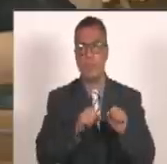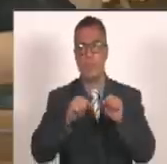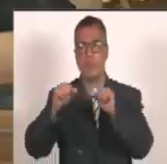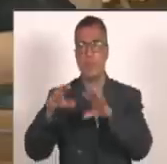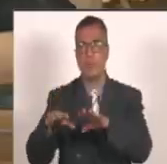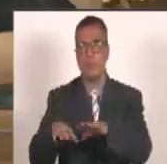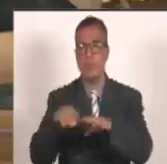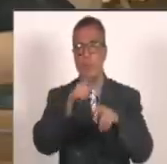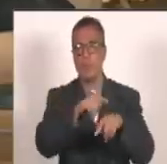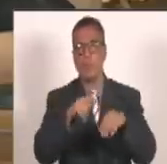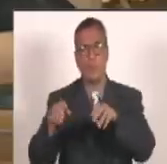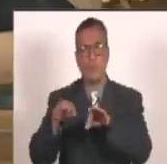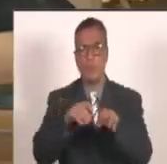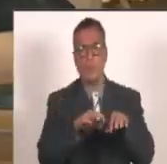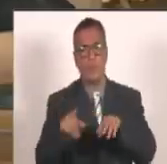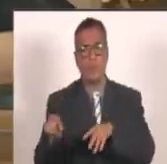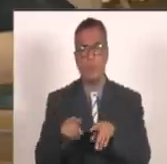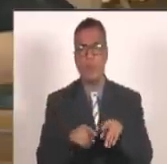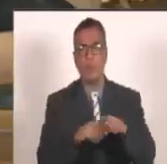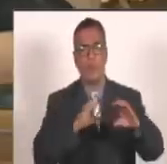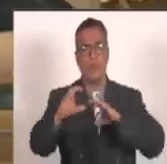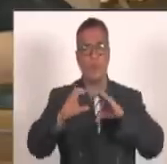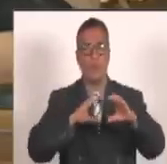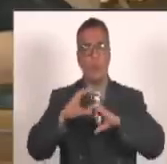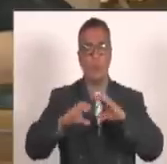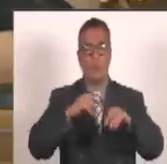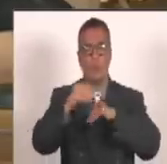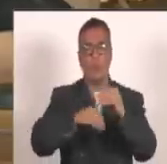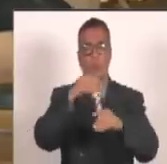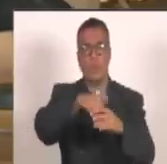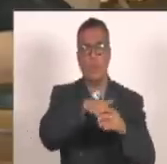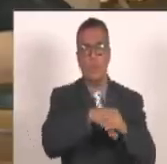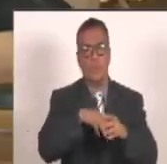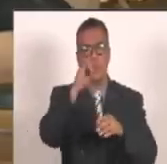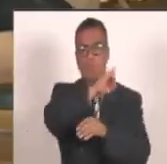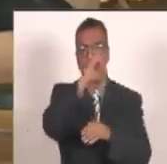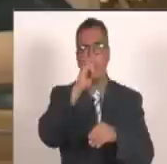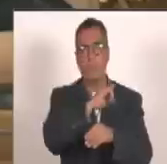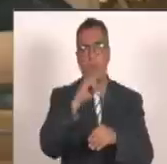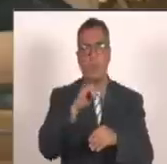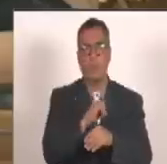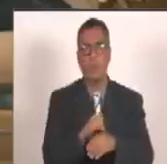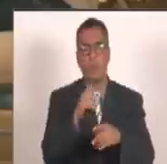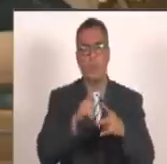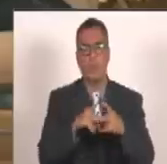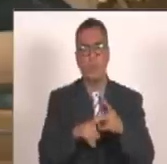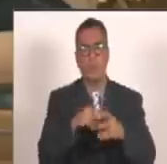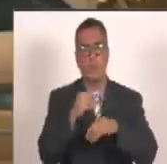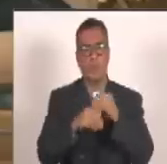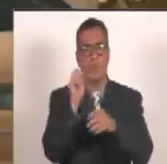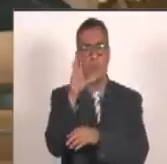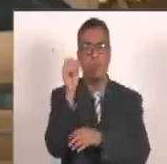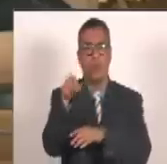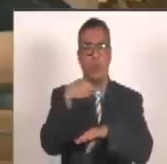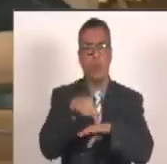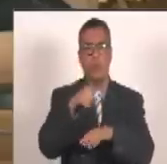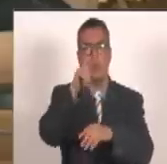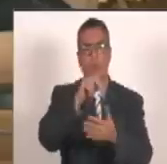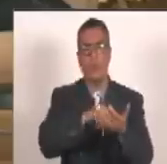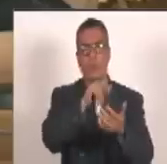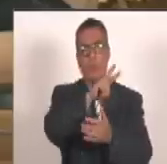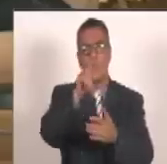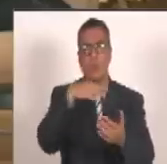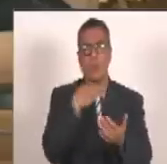renuncia irrevocable al cargo como diputado electo por el Estado Zulia para el periodo parlamentario